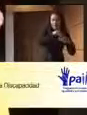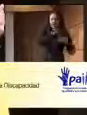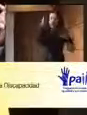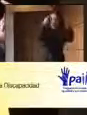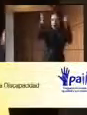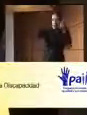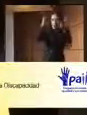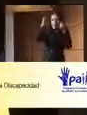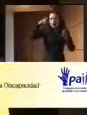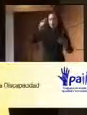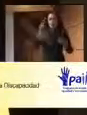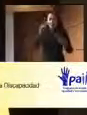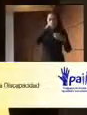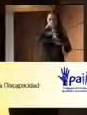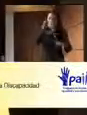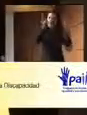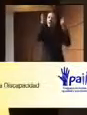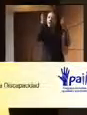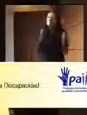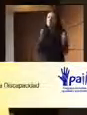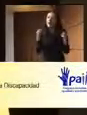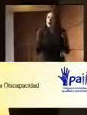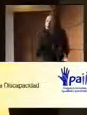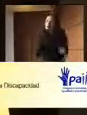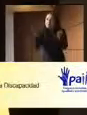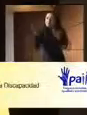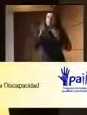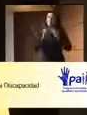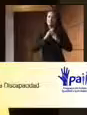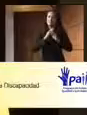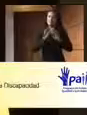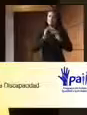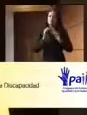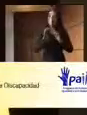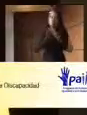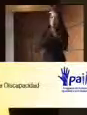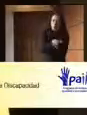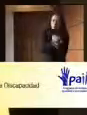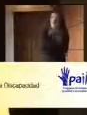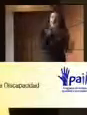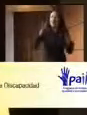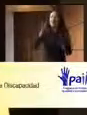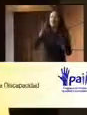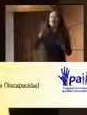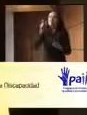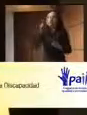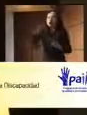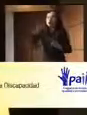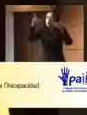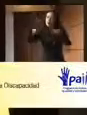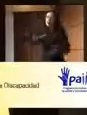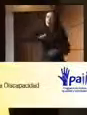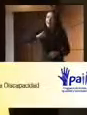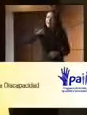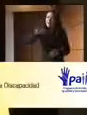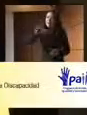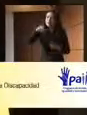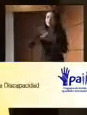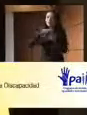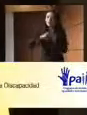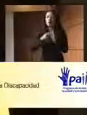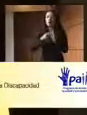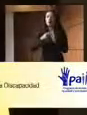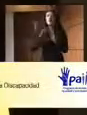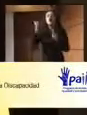deberían ser leyes y estrategias para promover y proteger los derechos de las personas con discapacidad, y no es baladí el título que